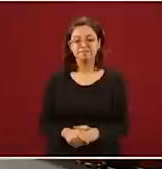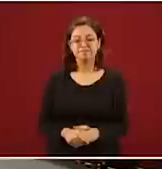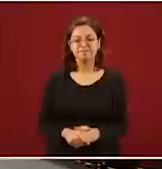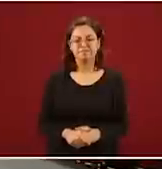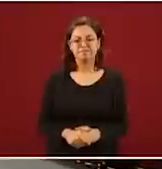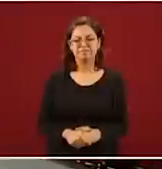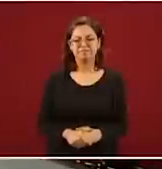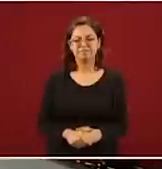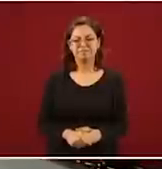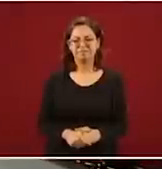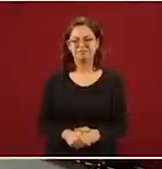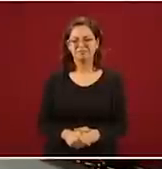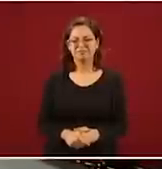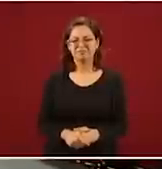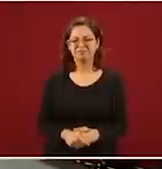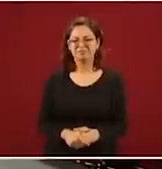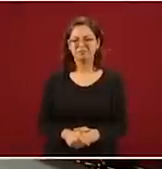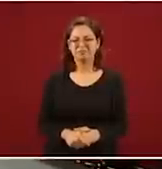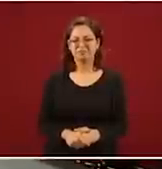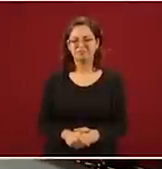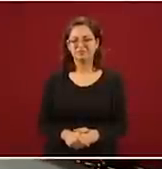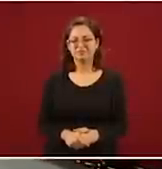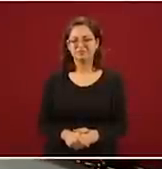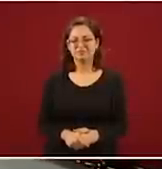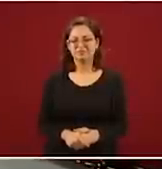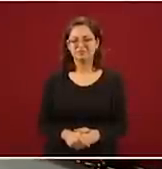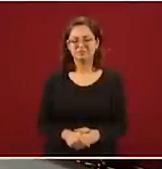Cuando, si, de acuerdo a lo que decía usted del dinero,